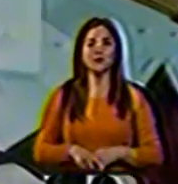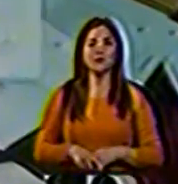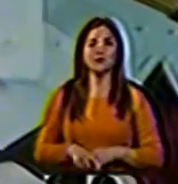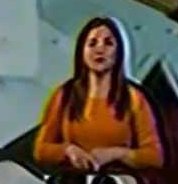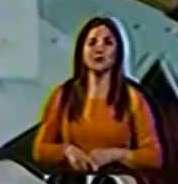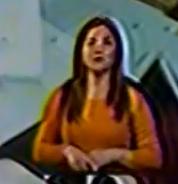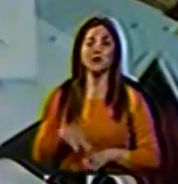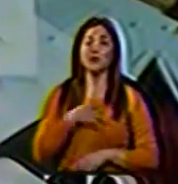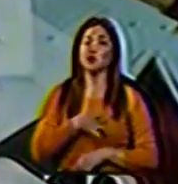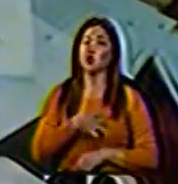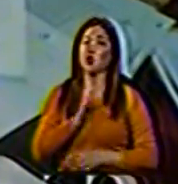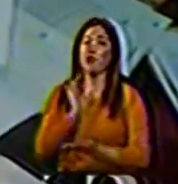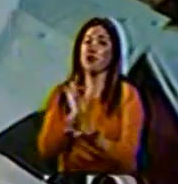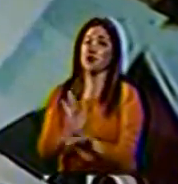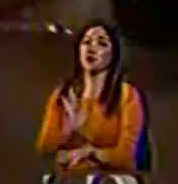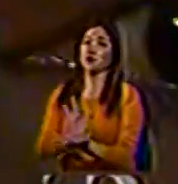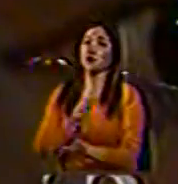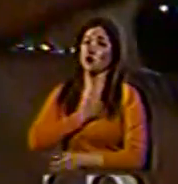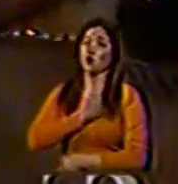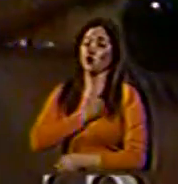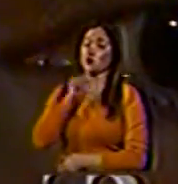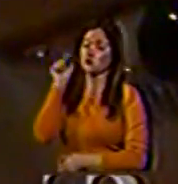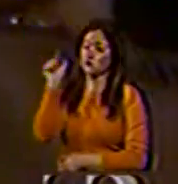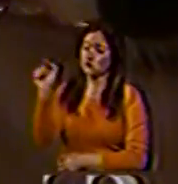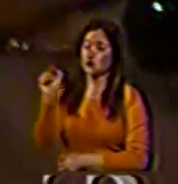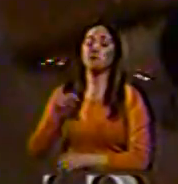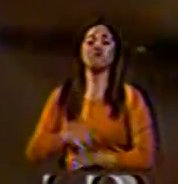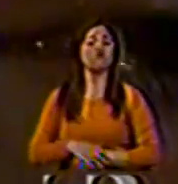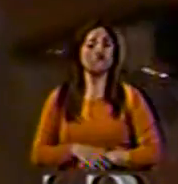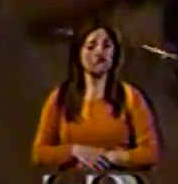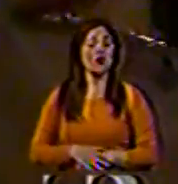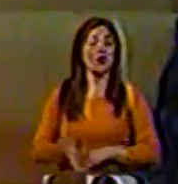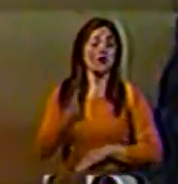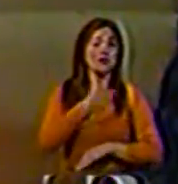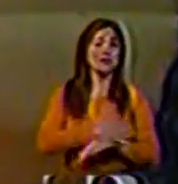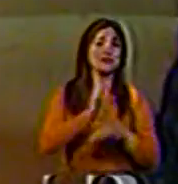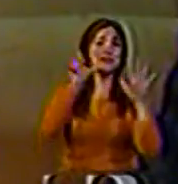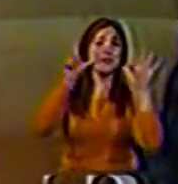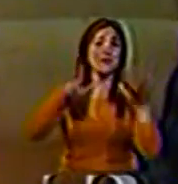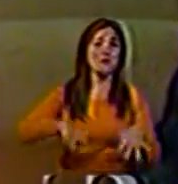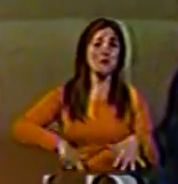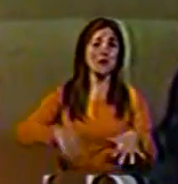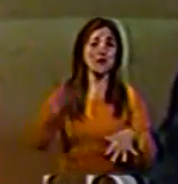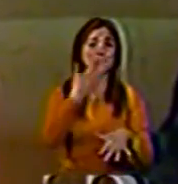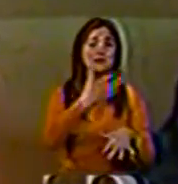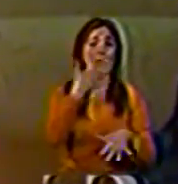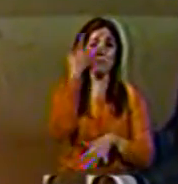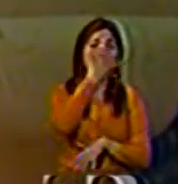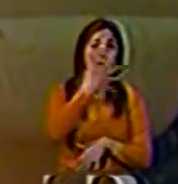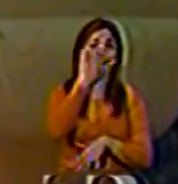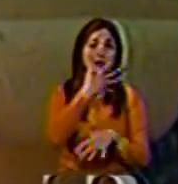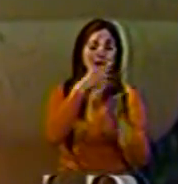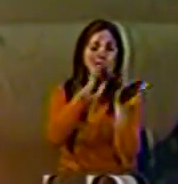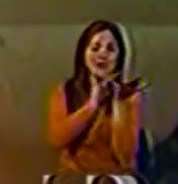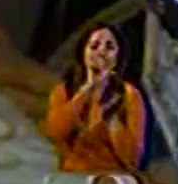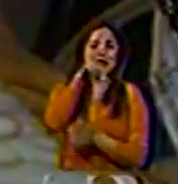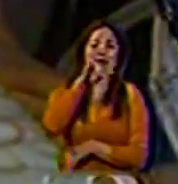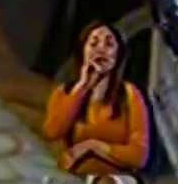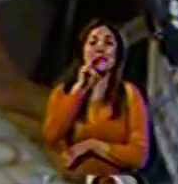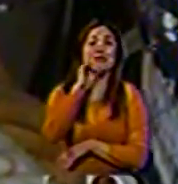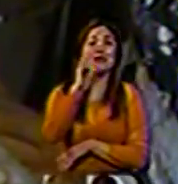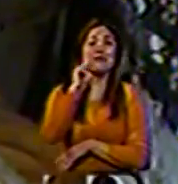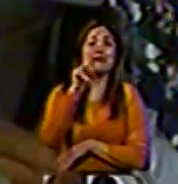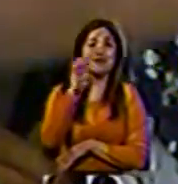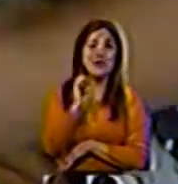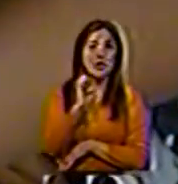es el doloroso relato de maría virginia george quien llegó a la capital hace siete meses de atrás desde que con el objetivo de